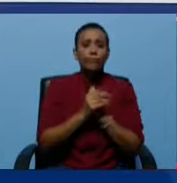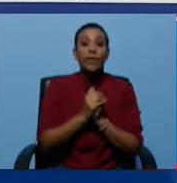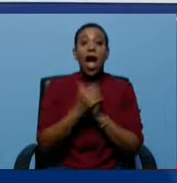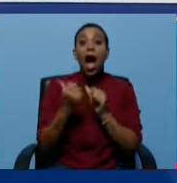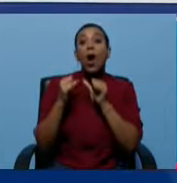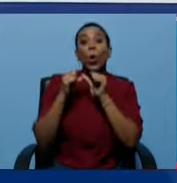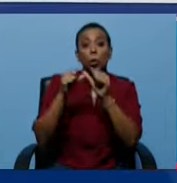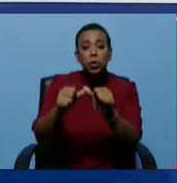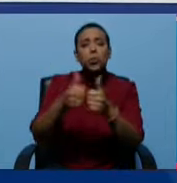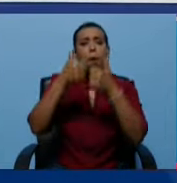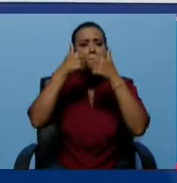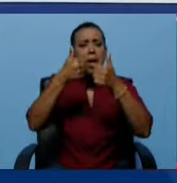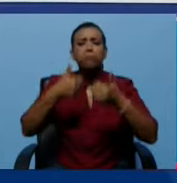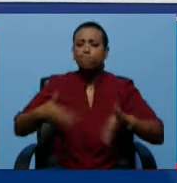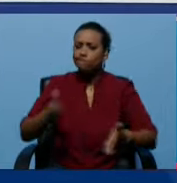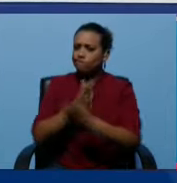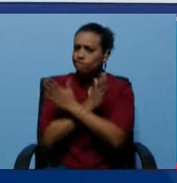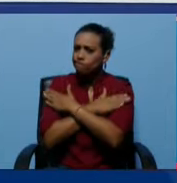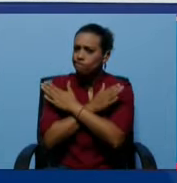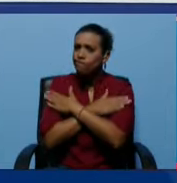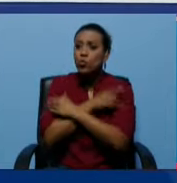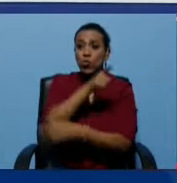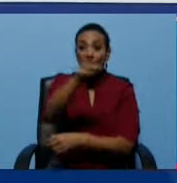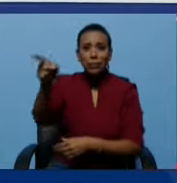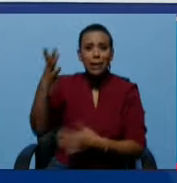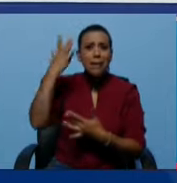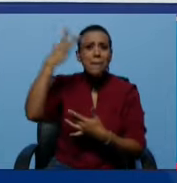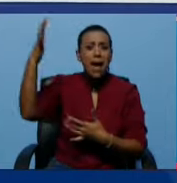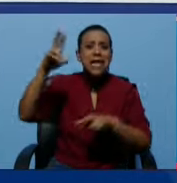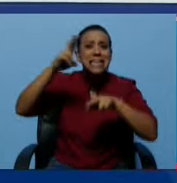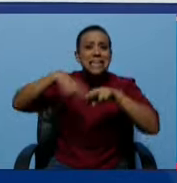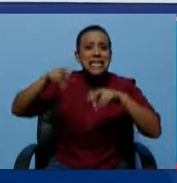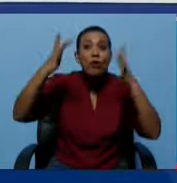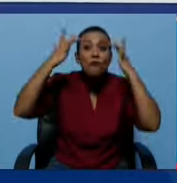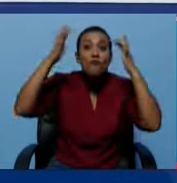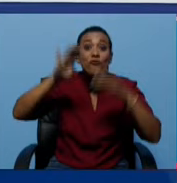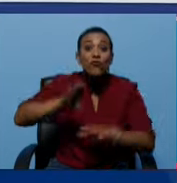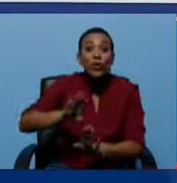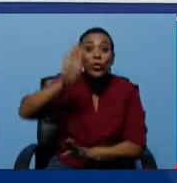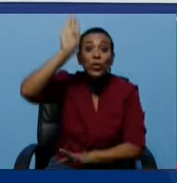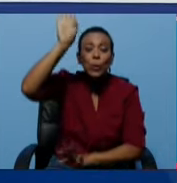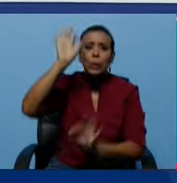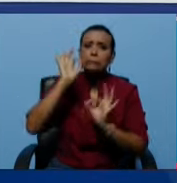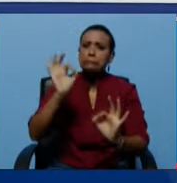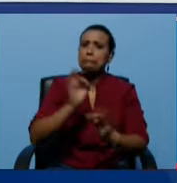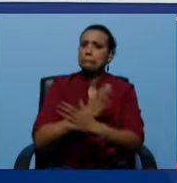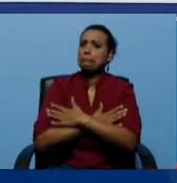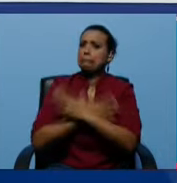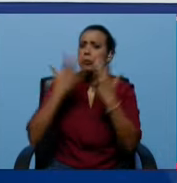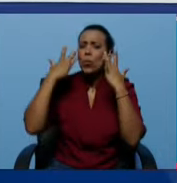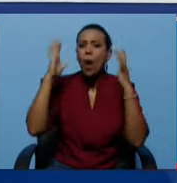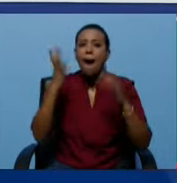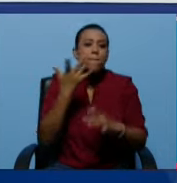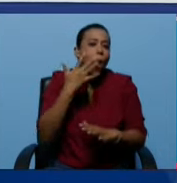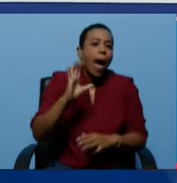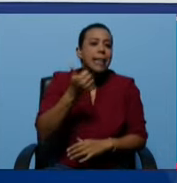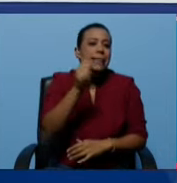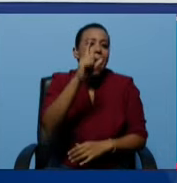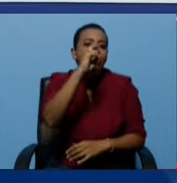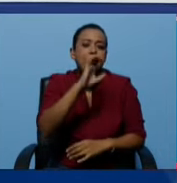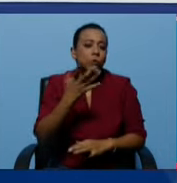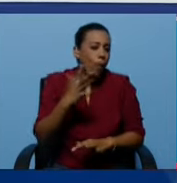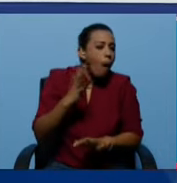Continúen allí. Ustedes se imaginan esos niños y esas niñas dentro de 10